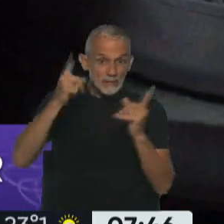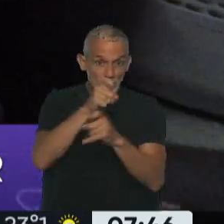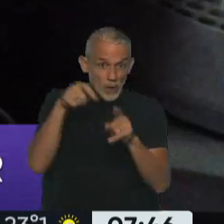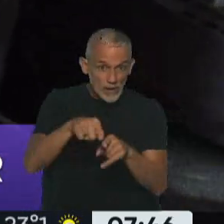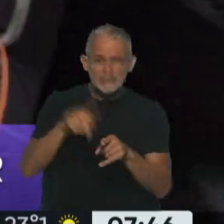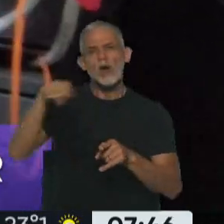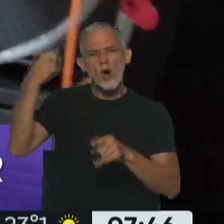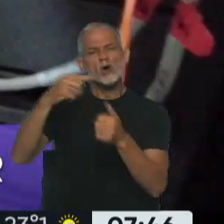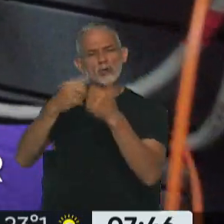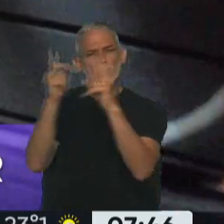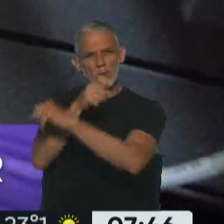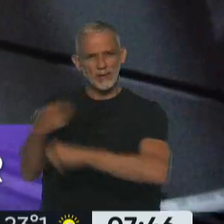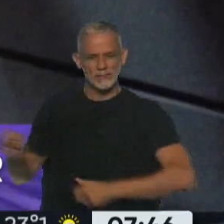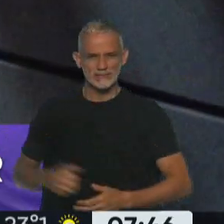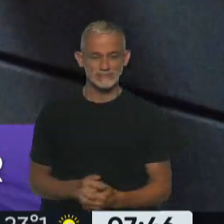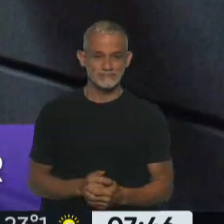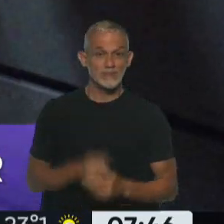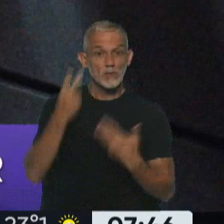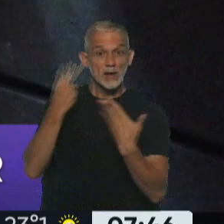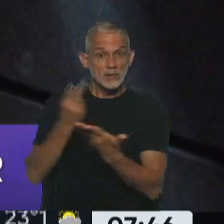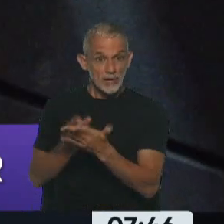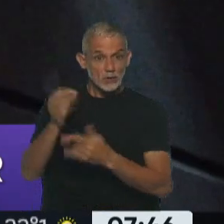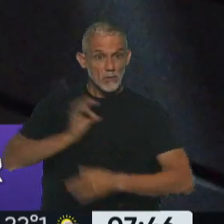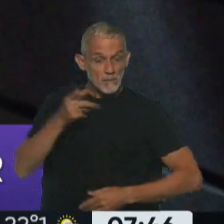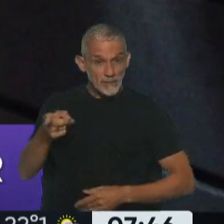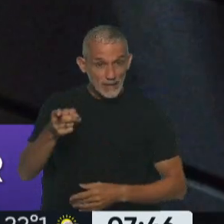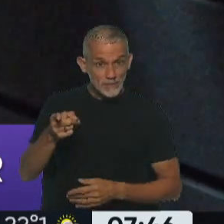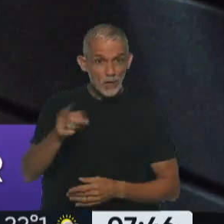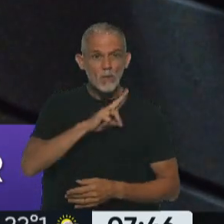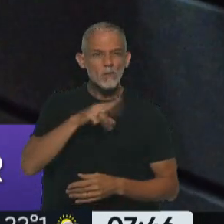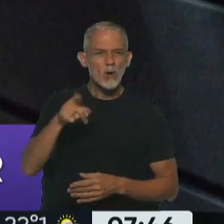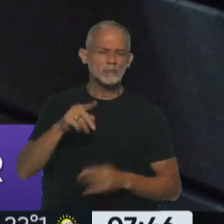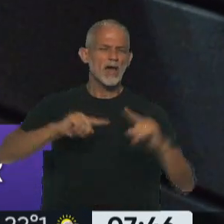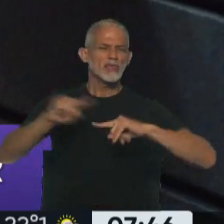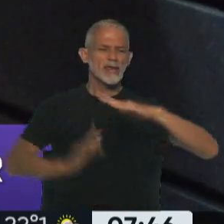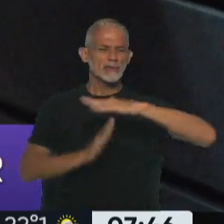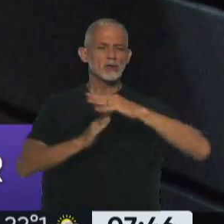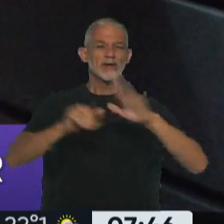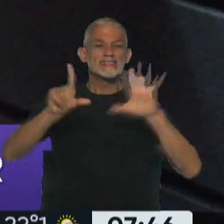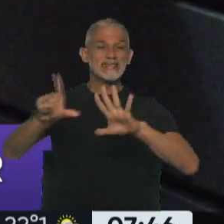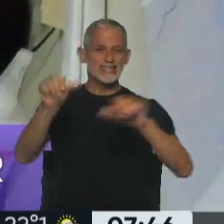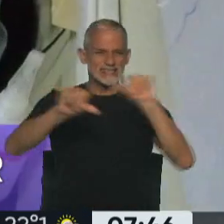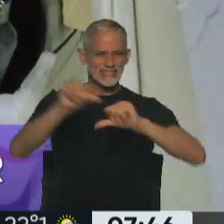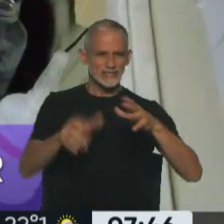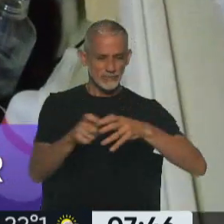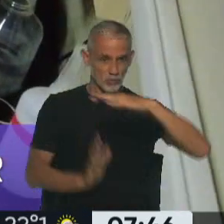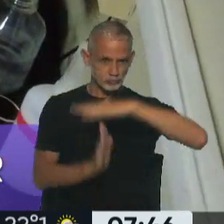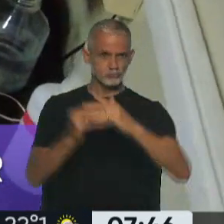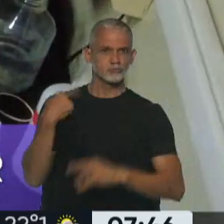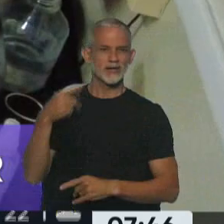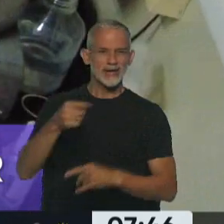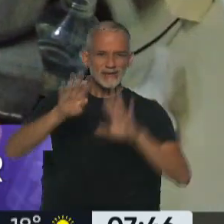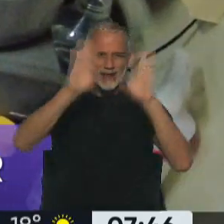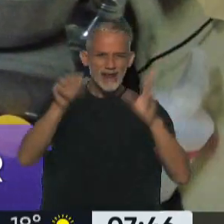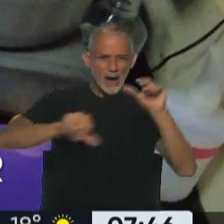en particular sino muchos otros por el reconocimiento la doctora cap de Vila quien dirige un grupo de siete científicos en el laboratorio de